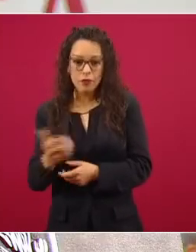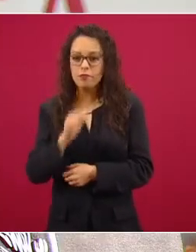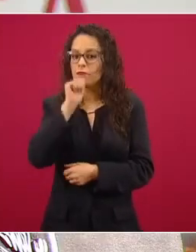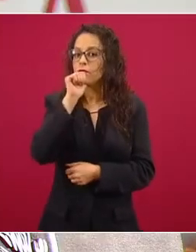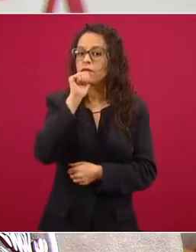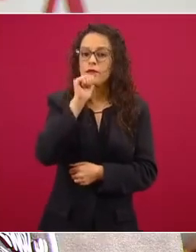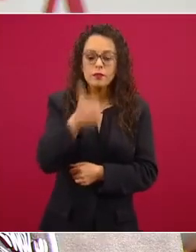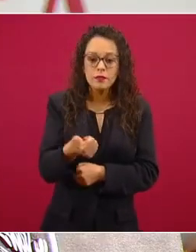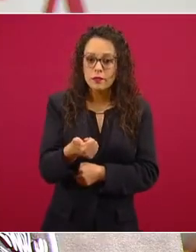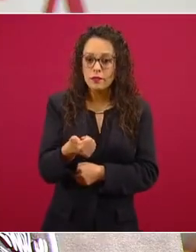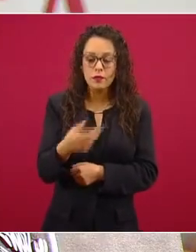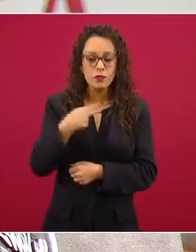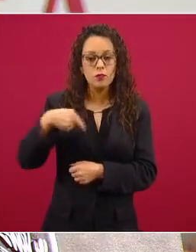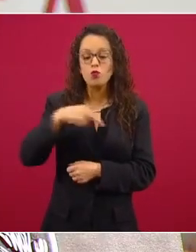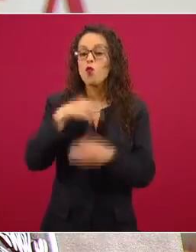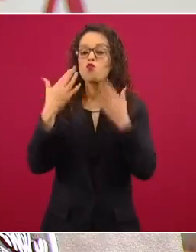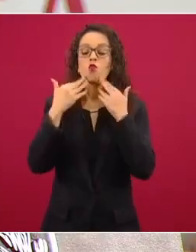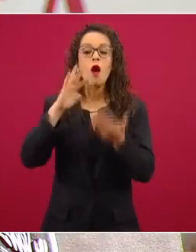Somos libres.